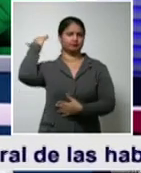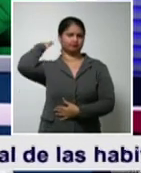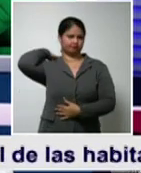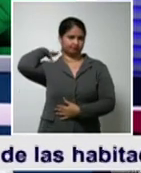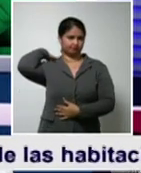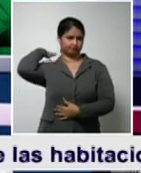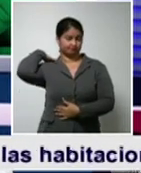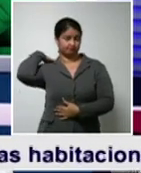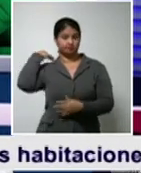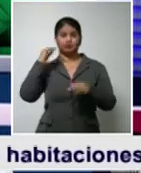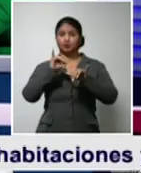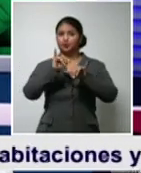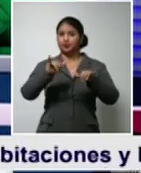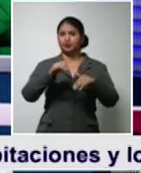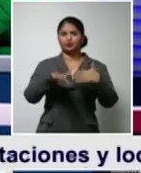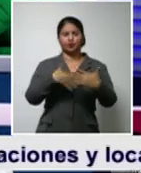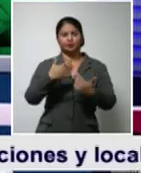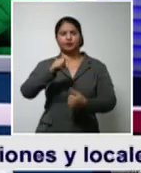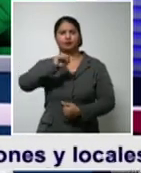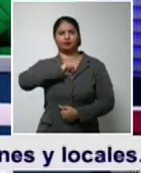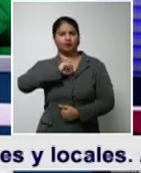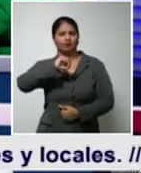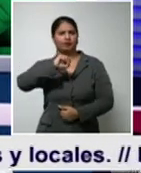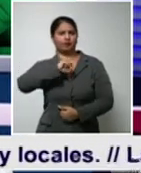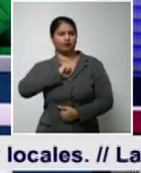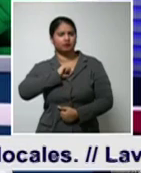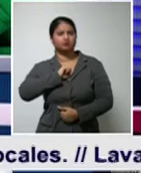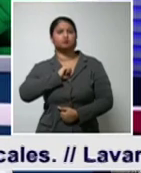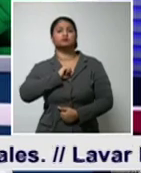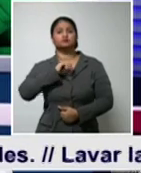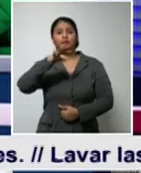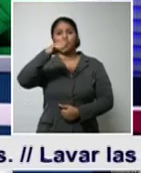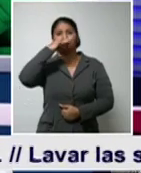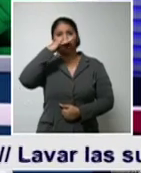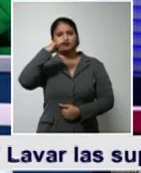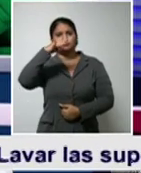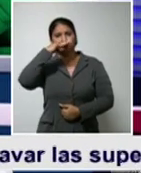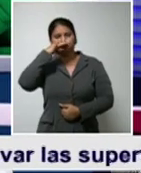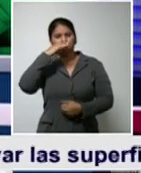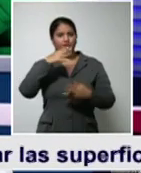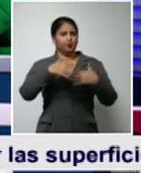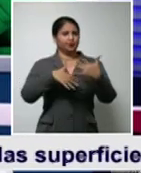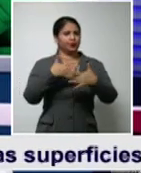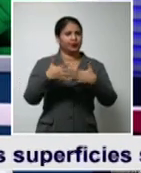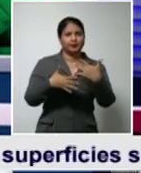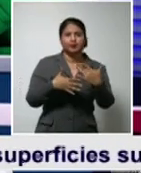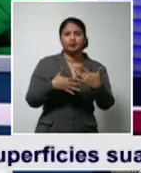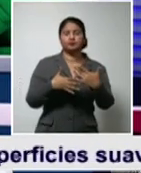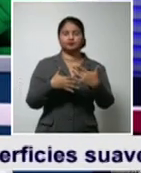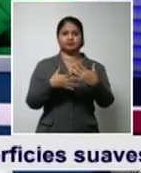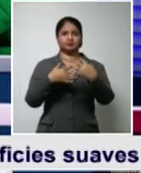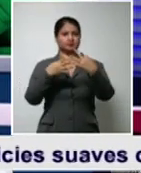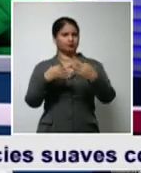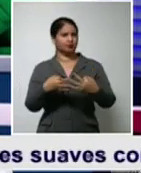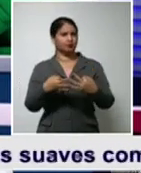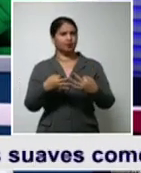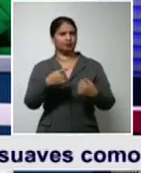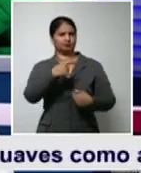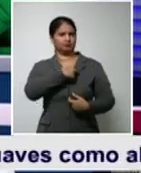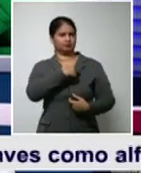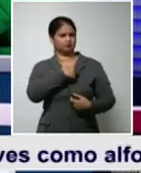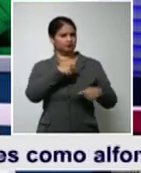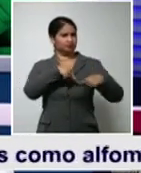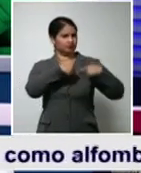agobio respiratorio, una tensión arterial muy baja, bradicardia, fue intubado,